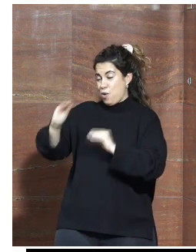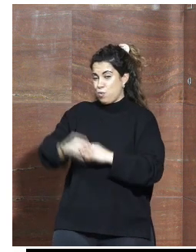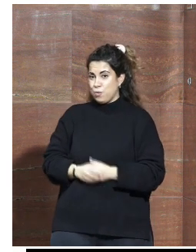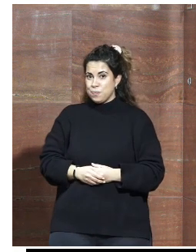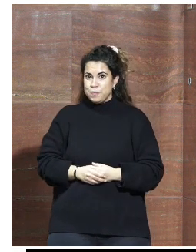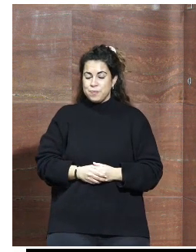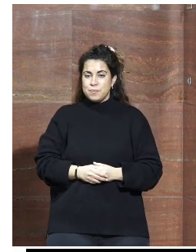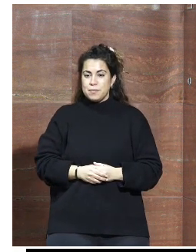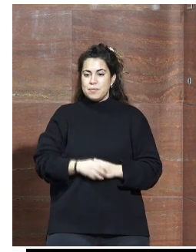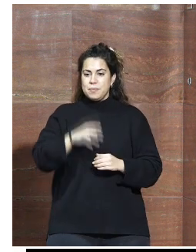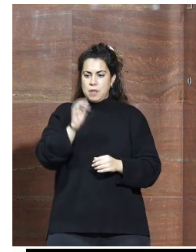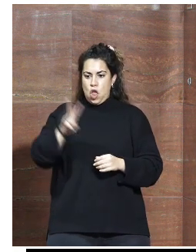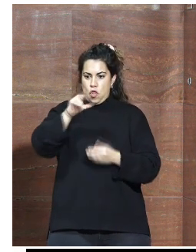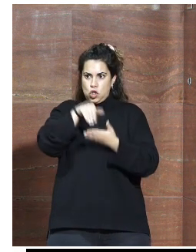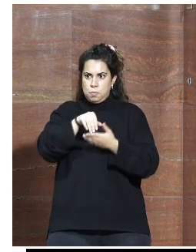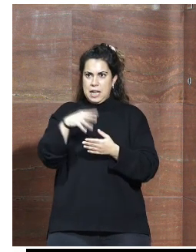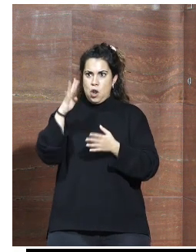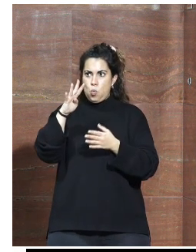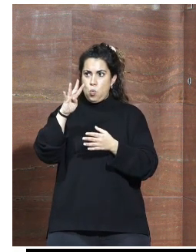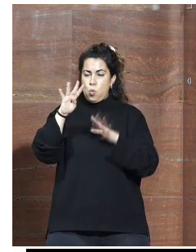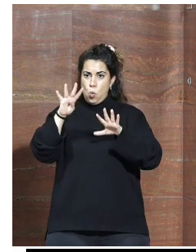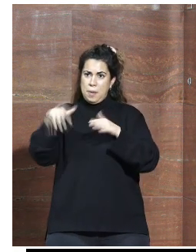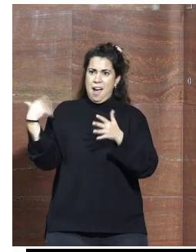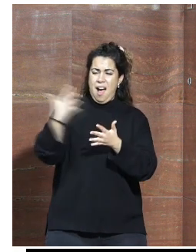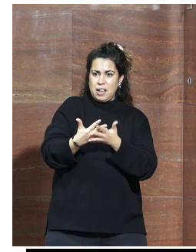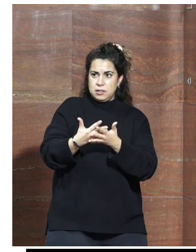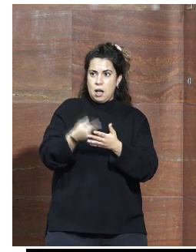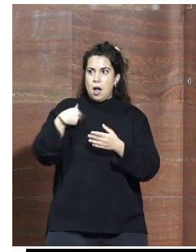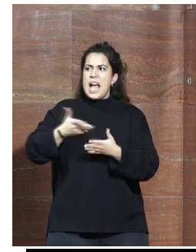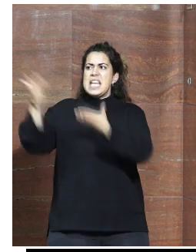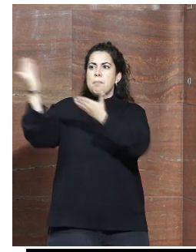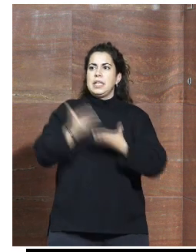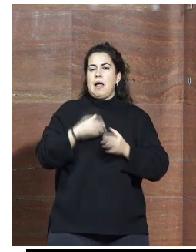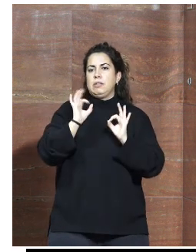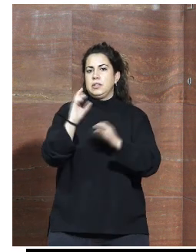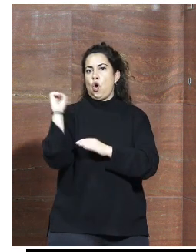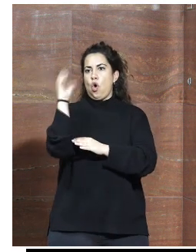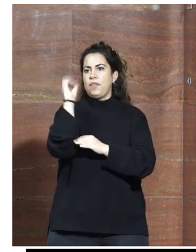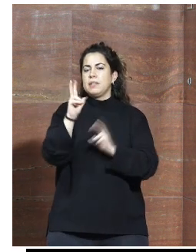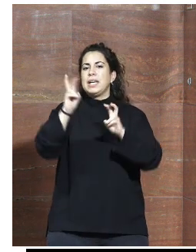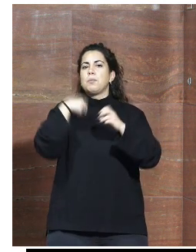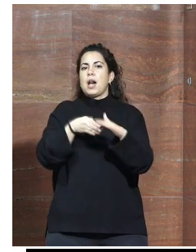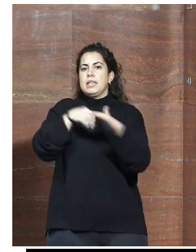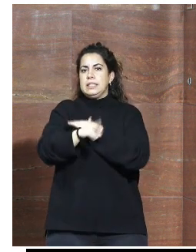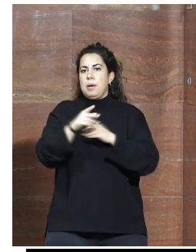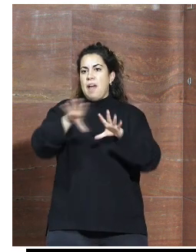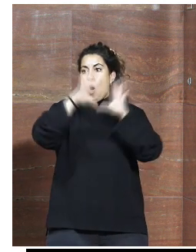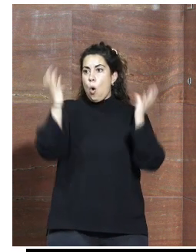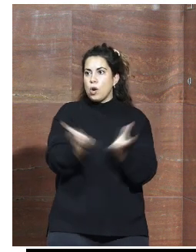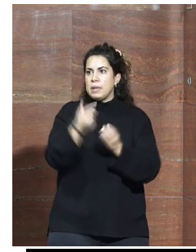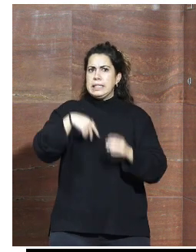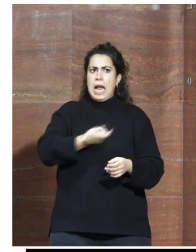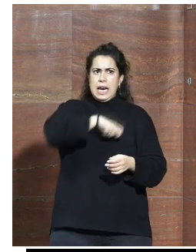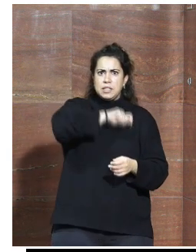Y desde el 2009 hasta la fecha, invitado como conferencista en experto en accesibilidad universal, España,